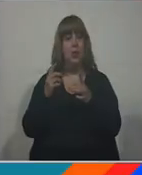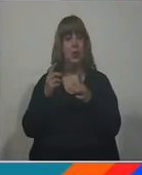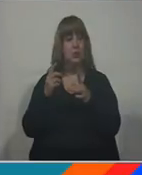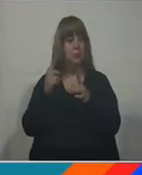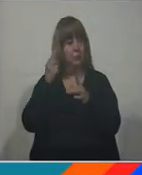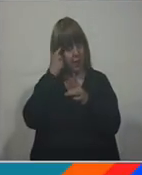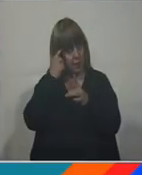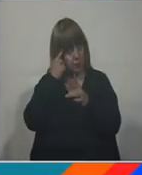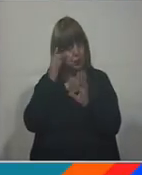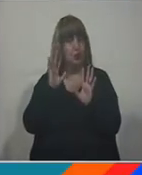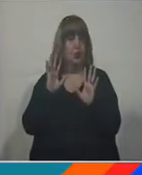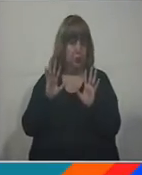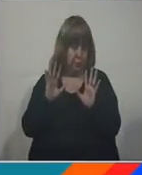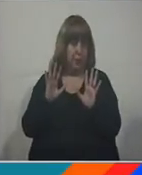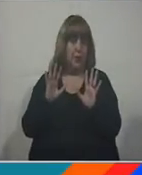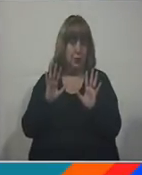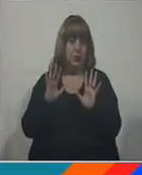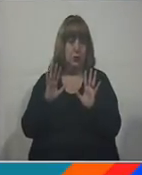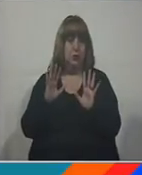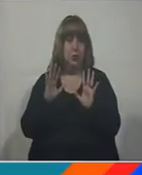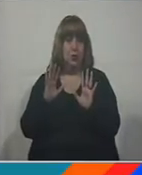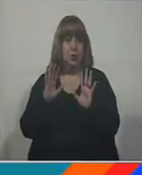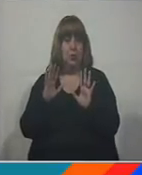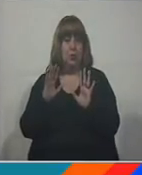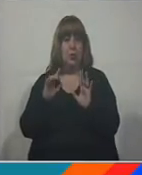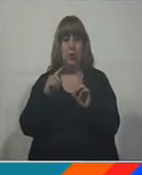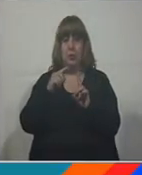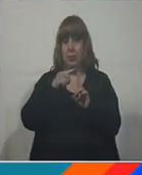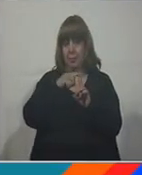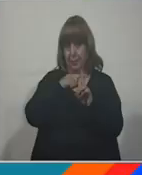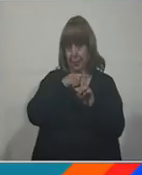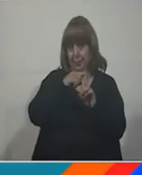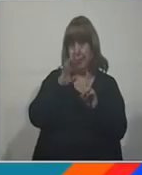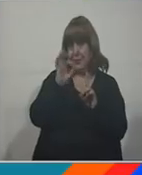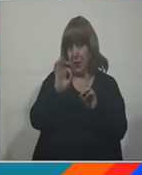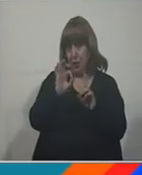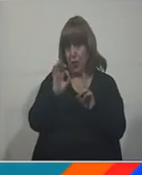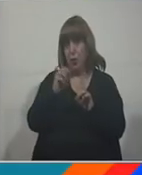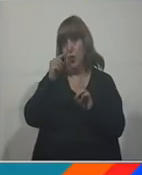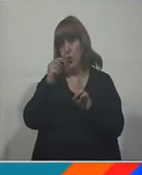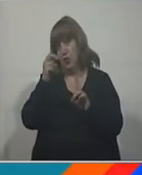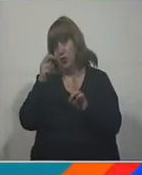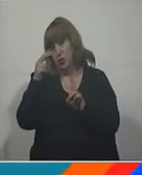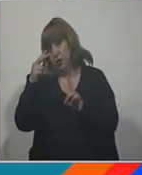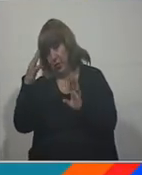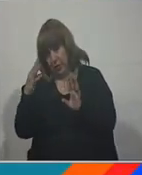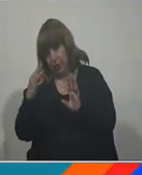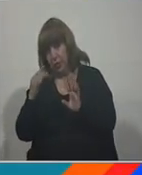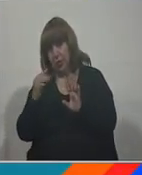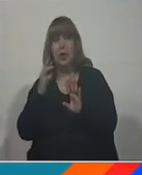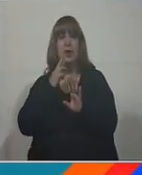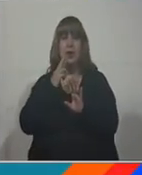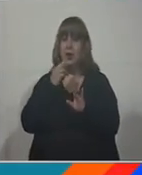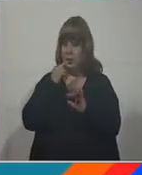pero creo que, confiado en que puede estar bastante por encima del 0 grado la temperatura en Ushuaia en este momento. En Ushuaia,